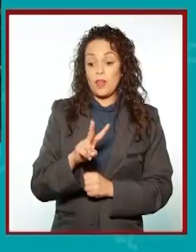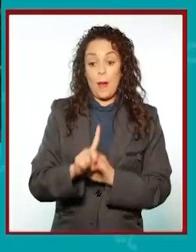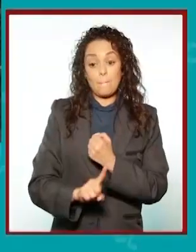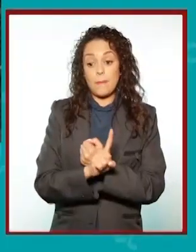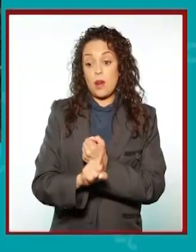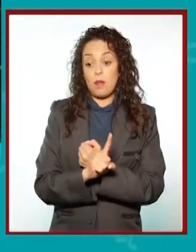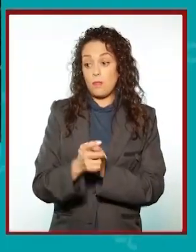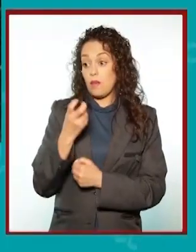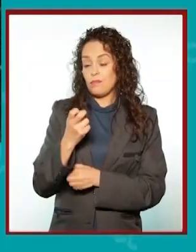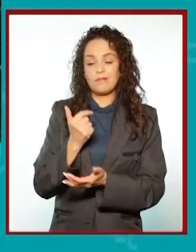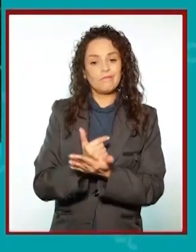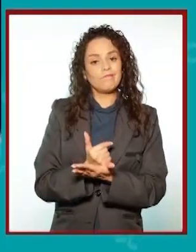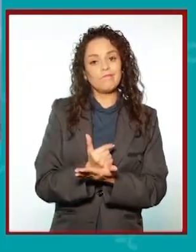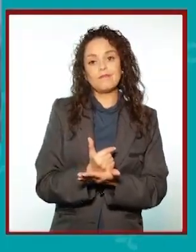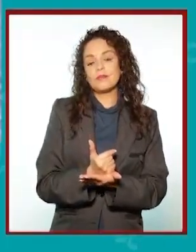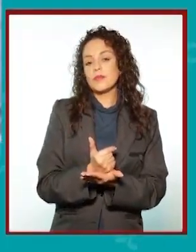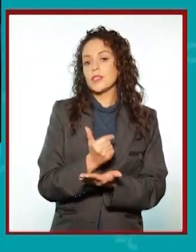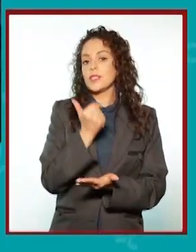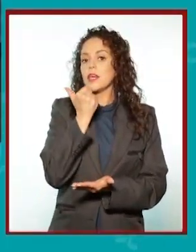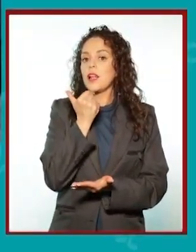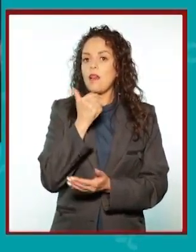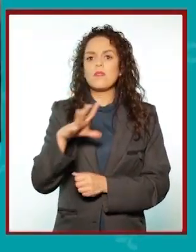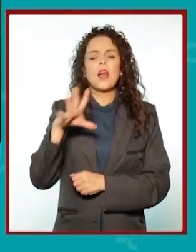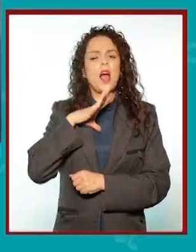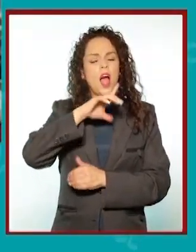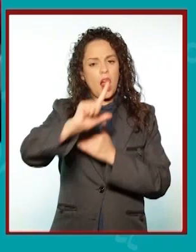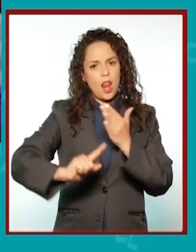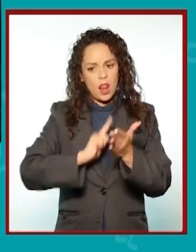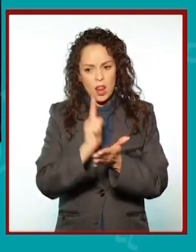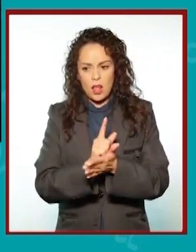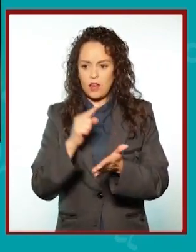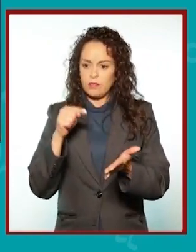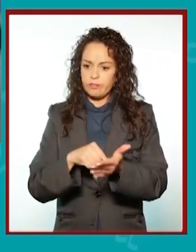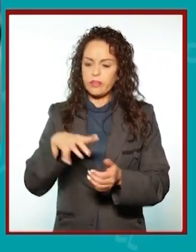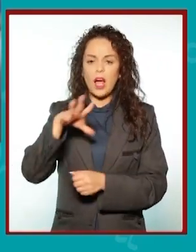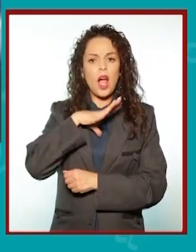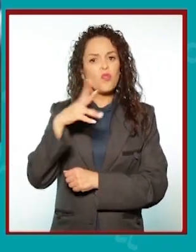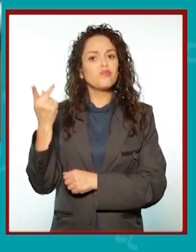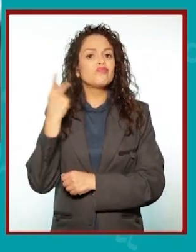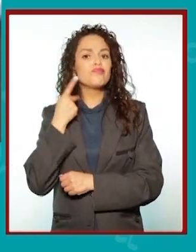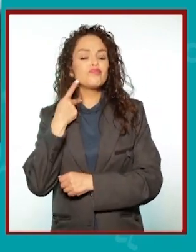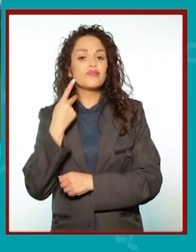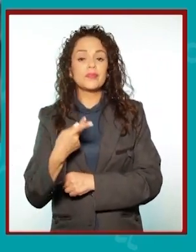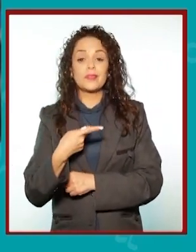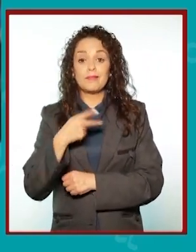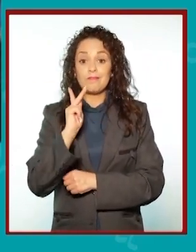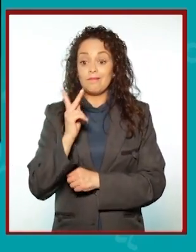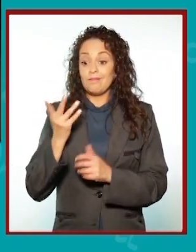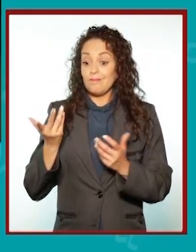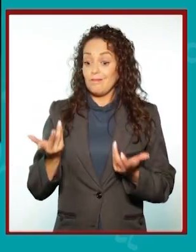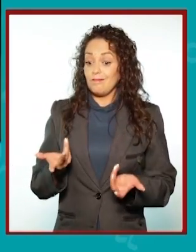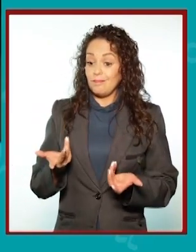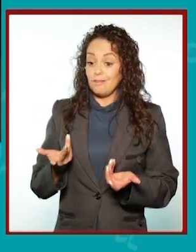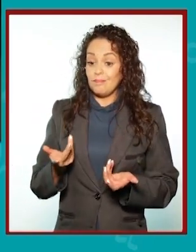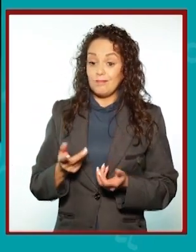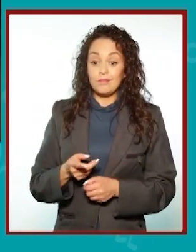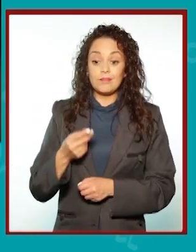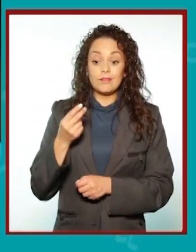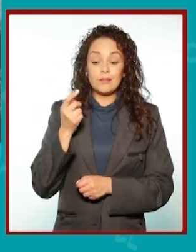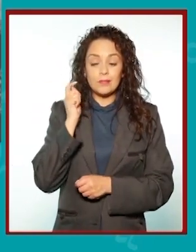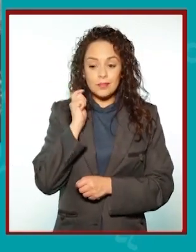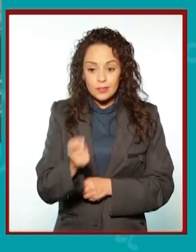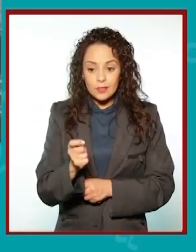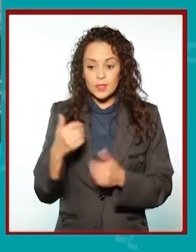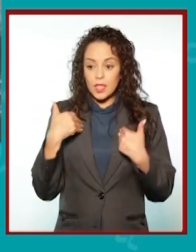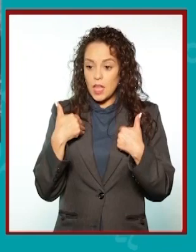Pero la realidad es que es un problema grave. Podemos tener leyes, podemos tener políticas, pero si no